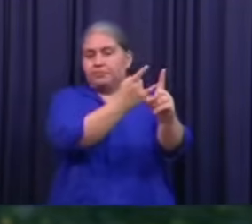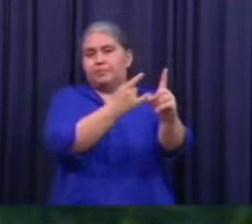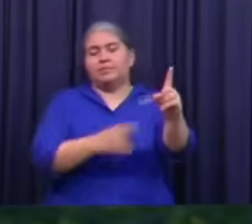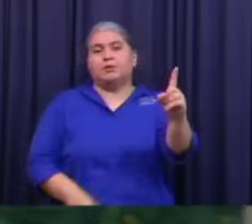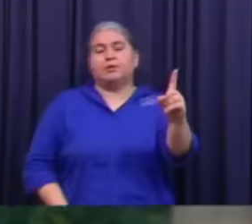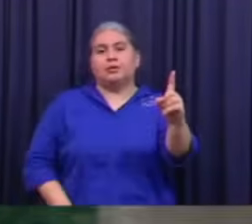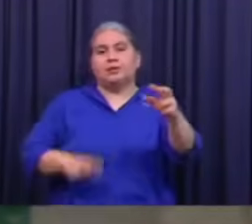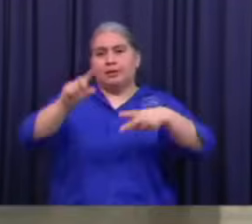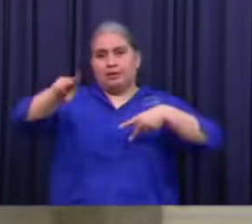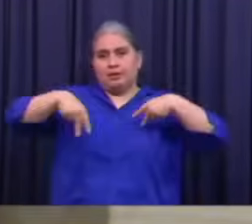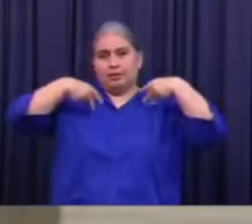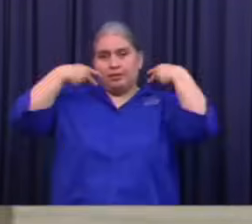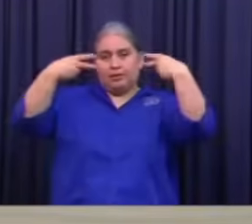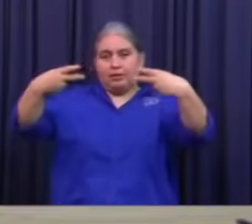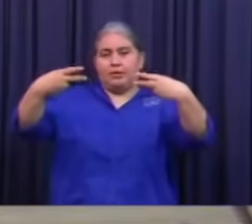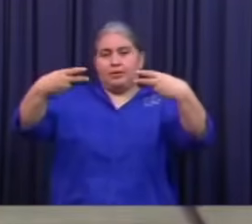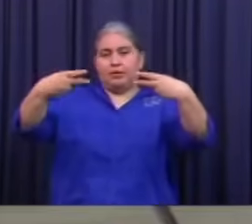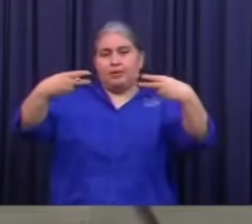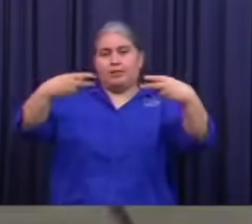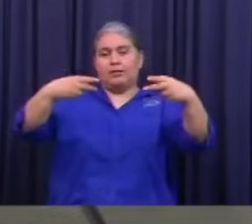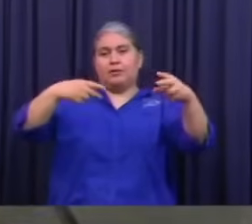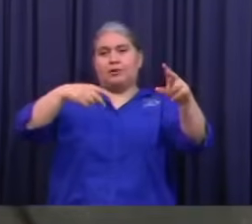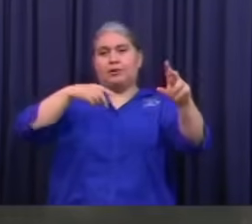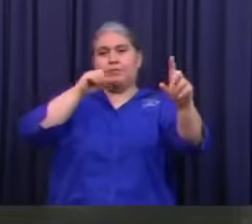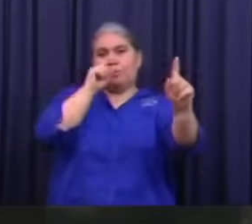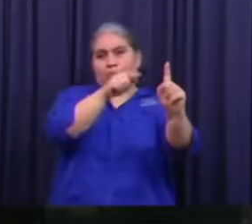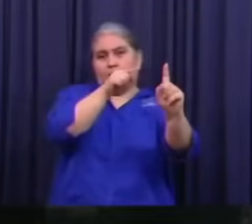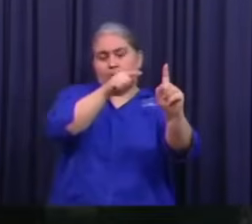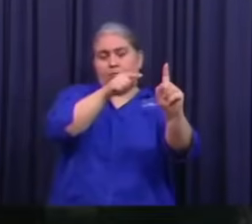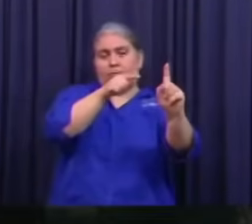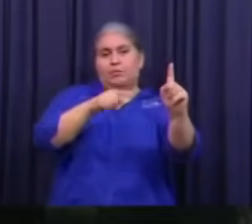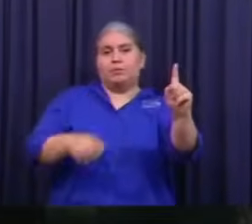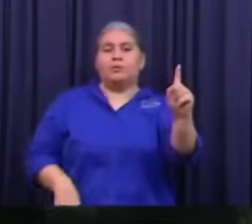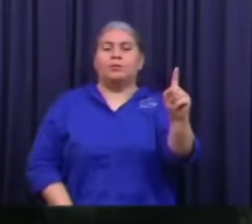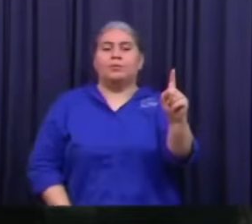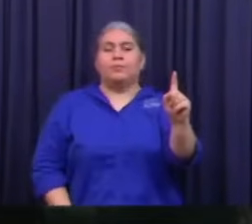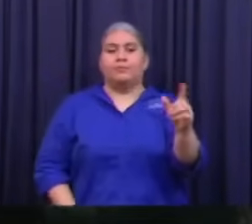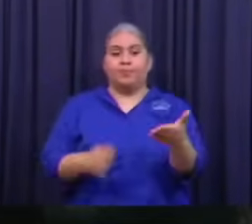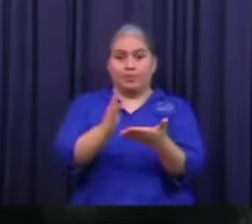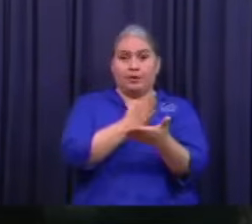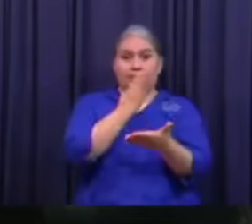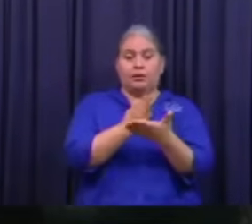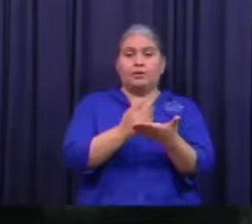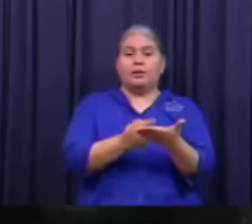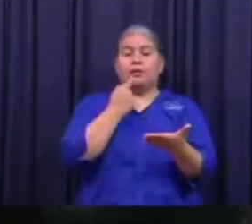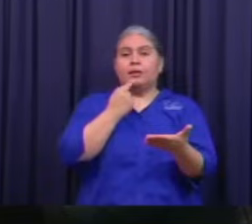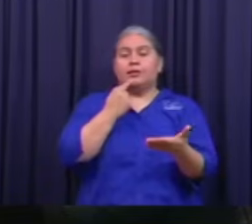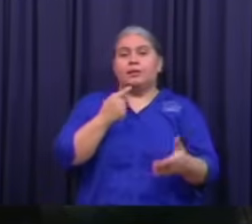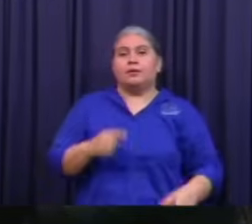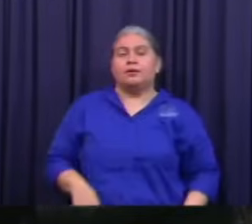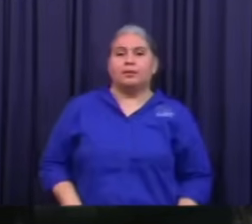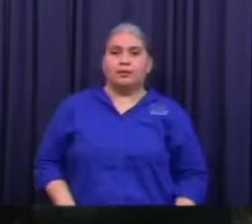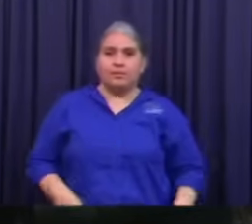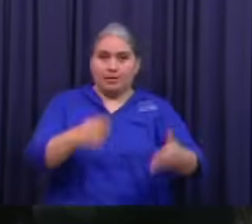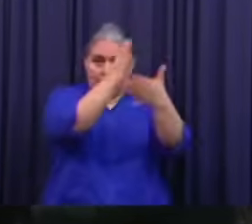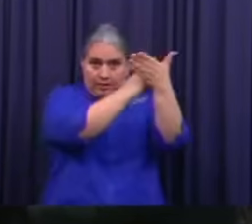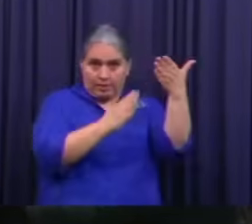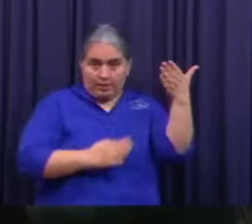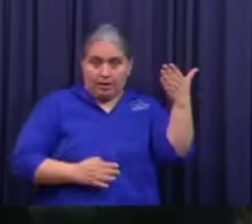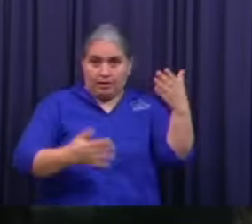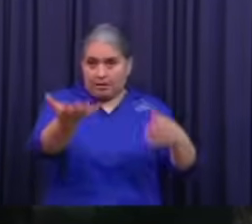porque eso es lo que dice la Biblia si alguno es sorprendido en alguna falta háganlo chicharrón